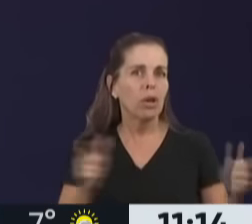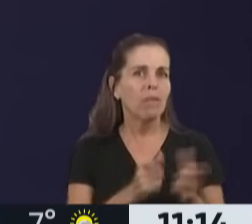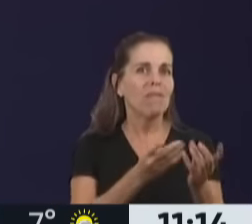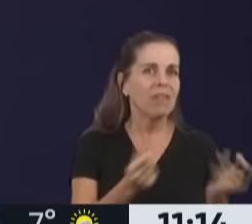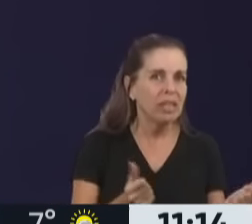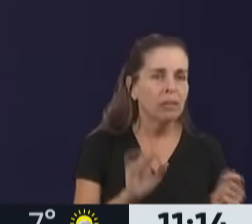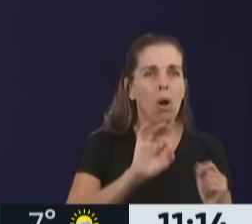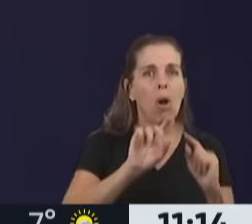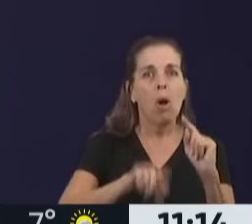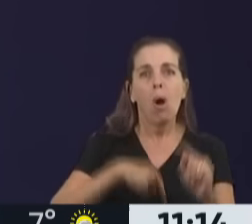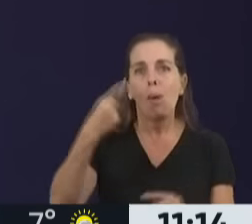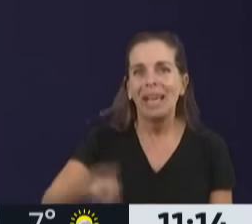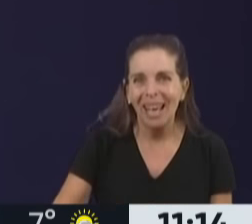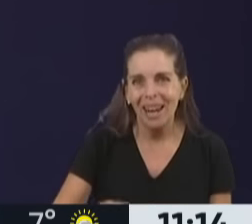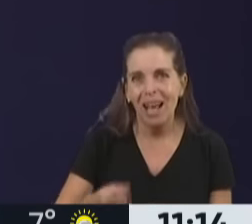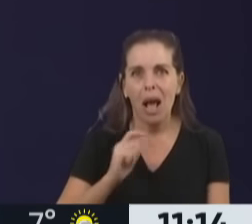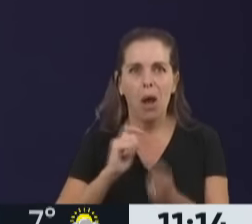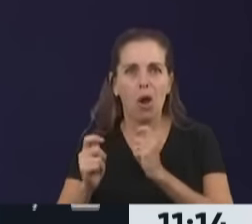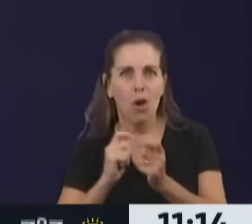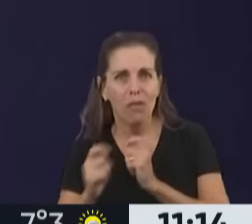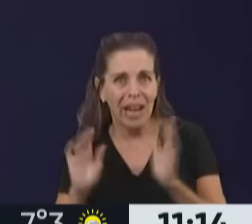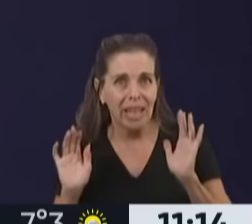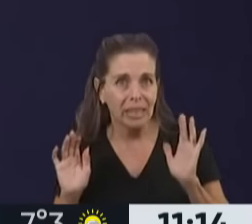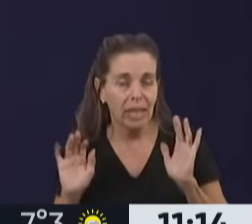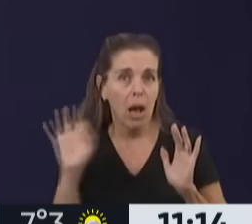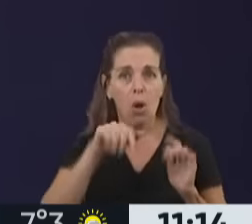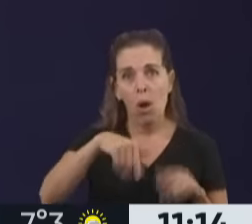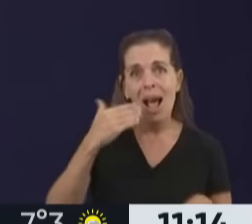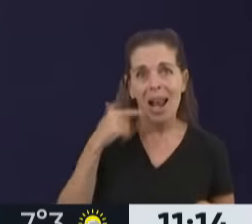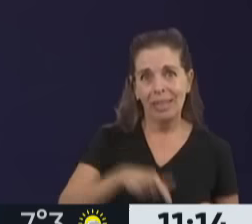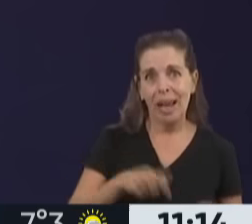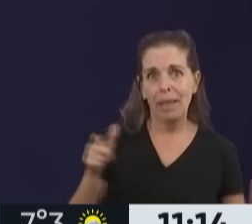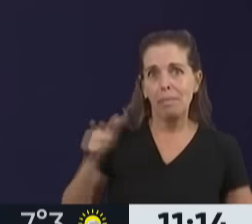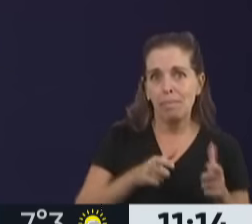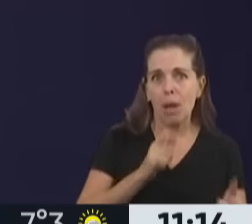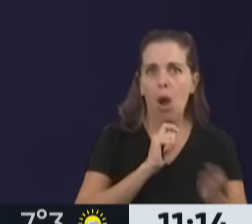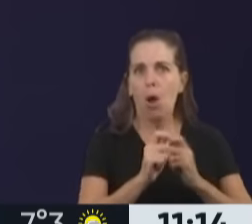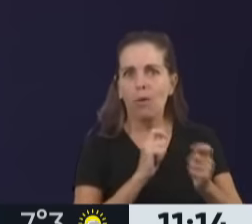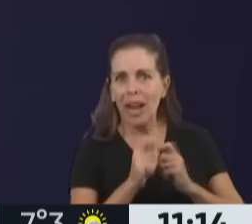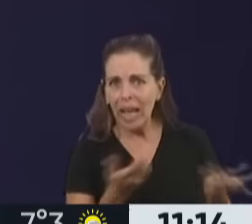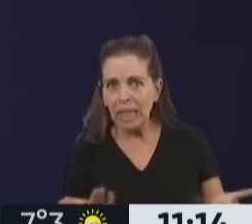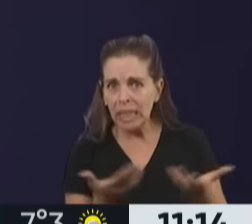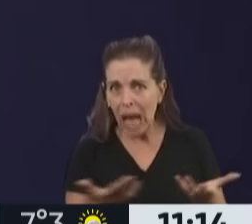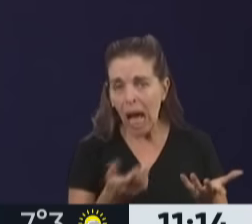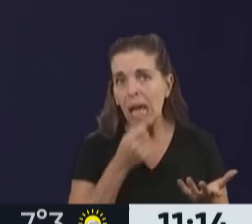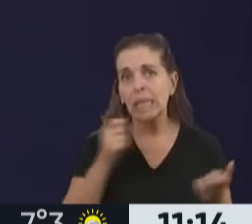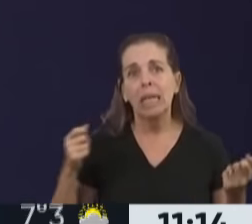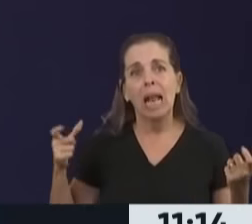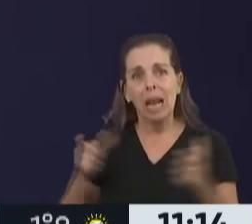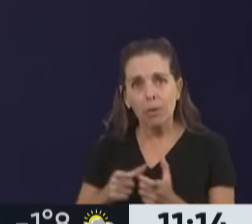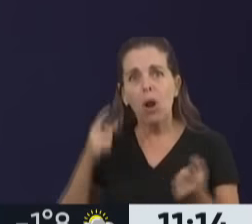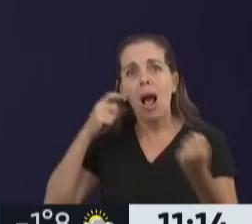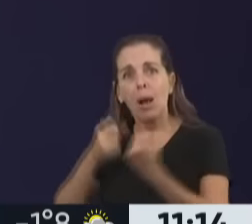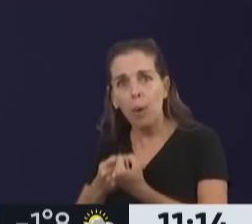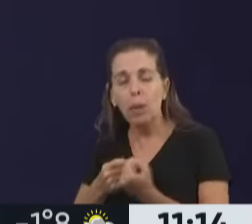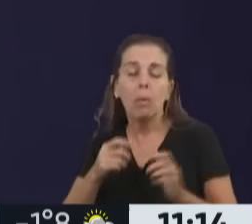mañana en la conferencia que le siga esa a esa reunión o a ese entendimiento o ese no entendimiento se lo